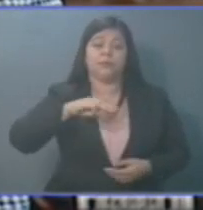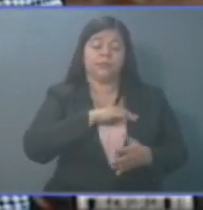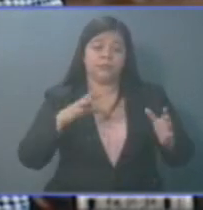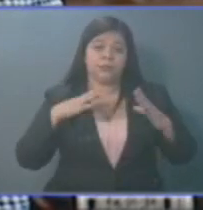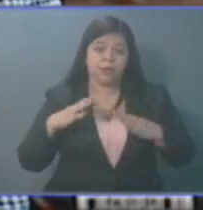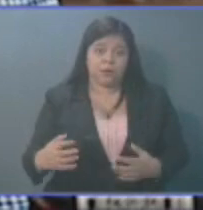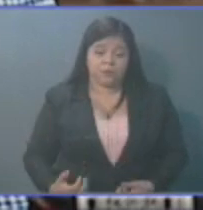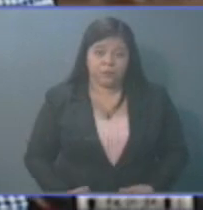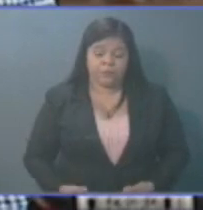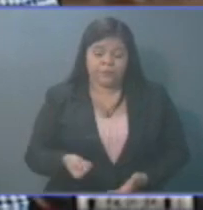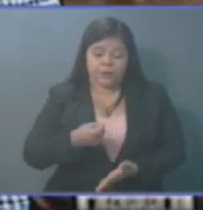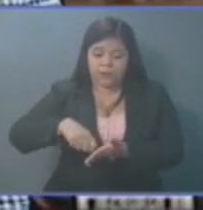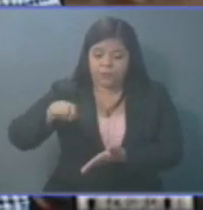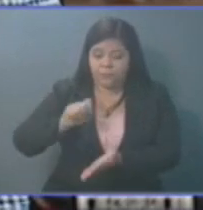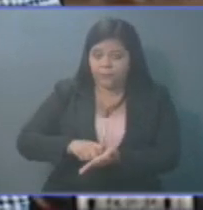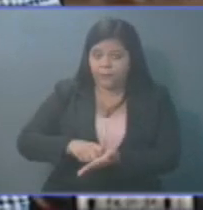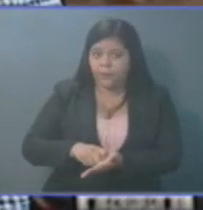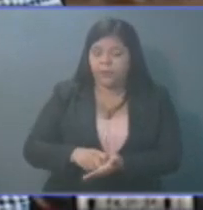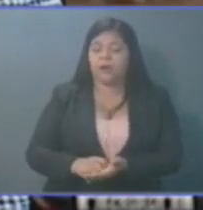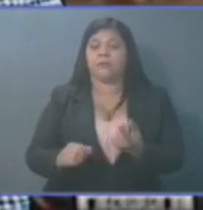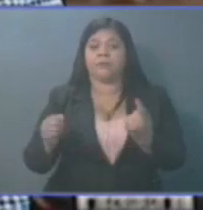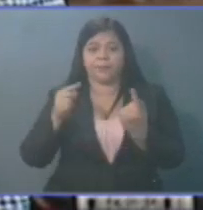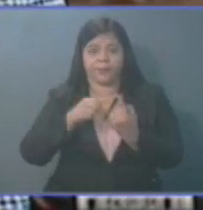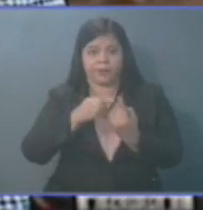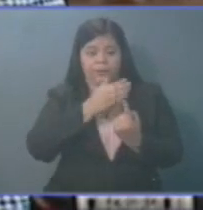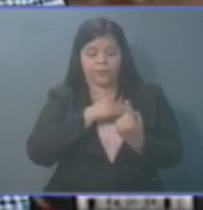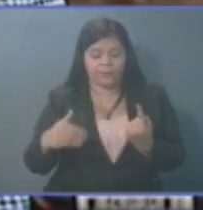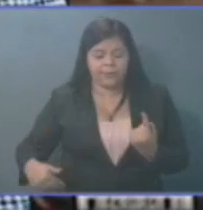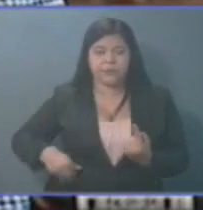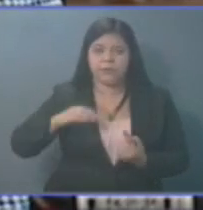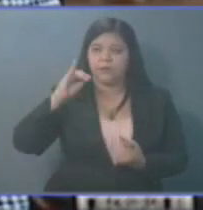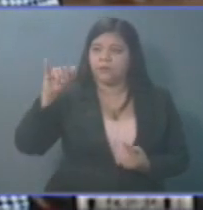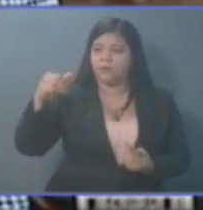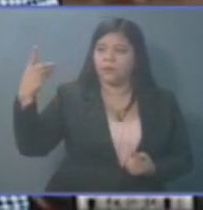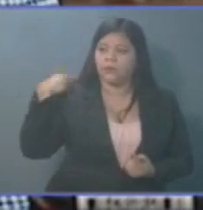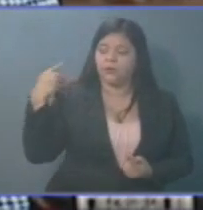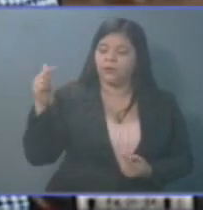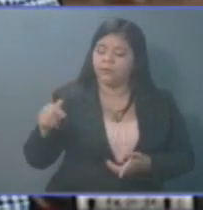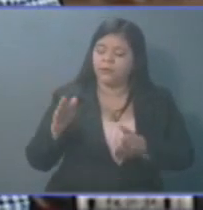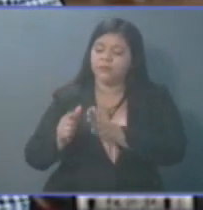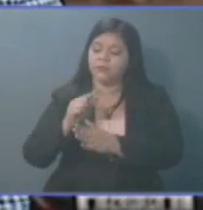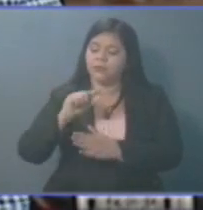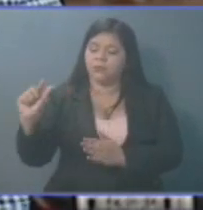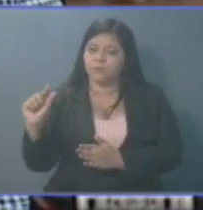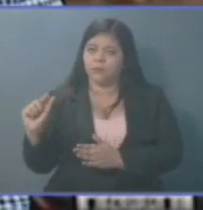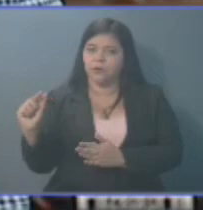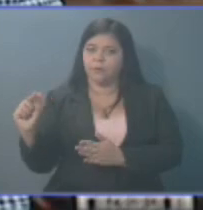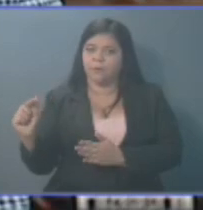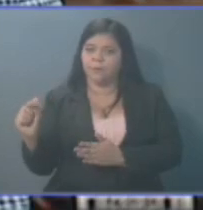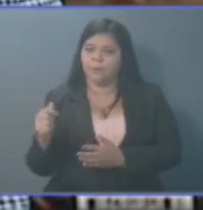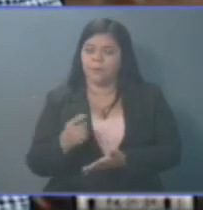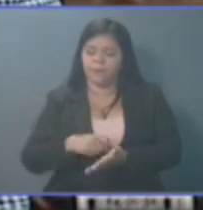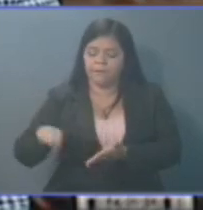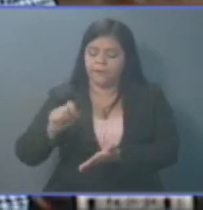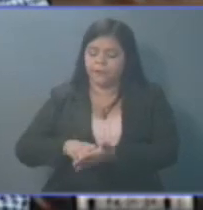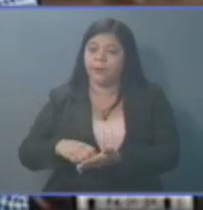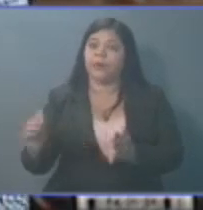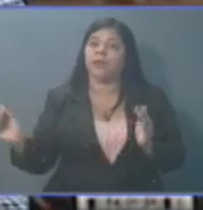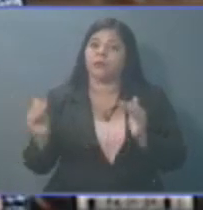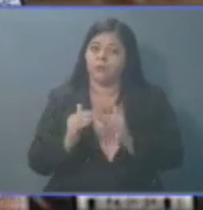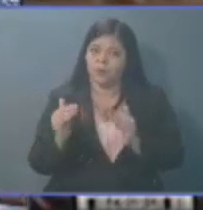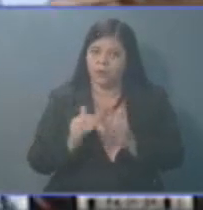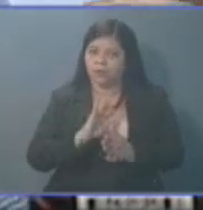Desarrollo Territorial y el presidente de la Junta Directiva del Instituto, acompañadas de los